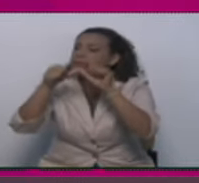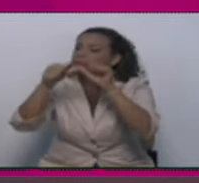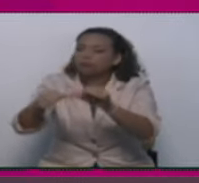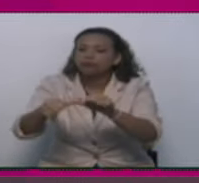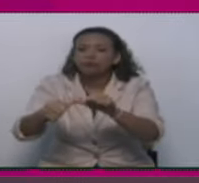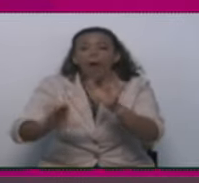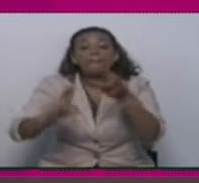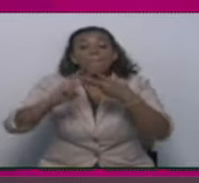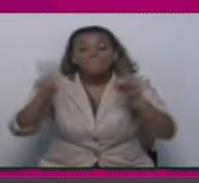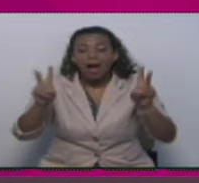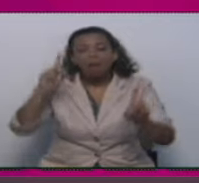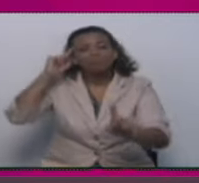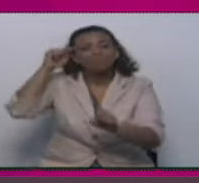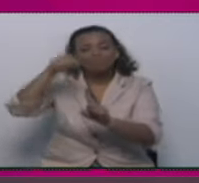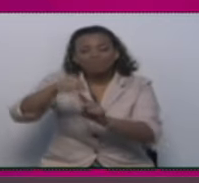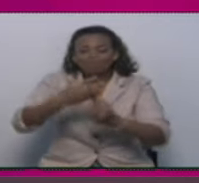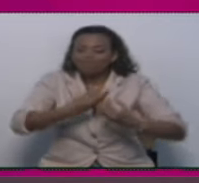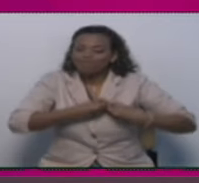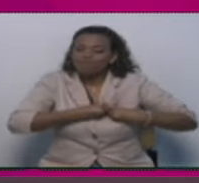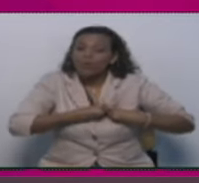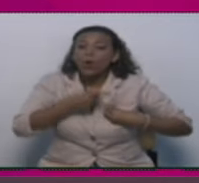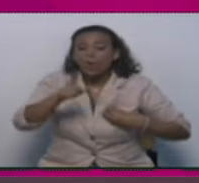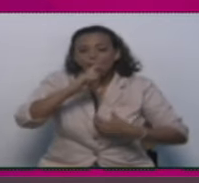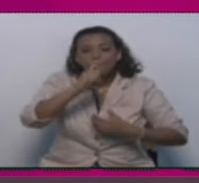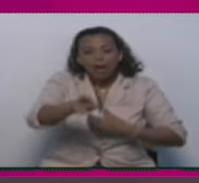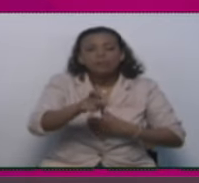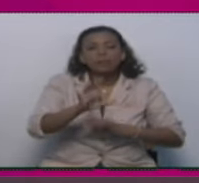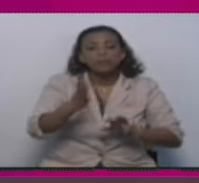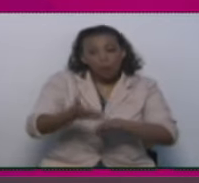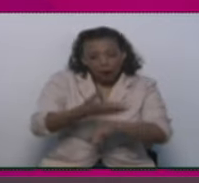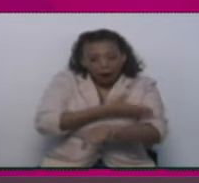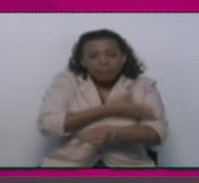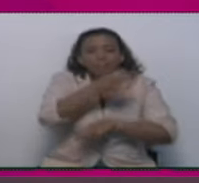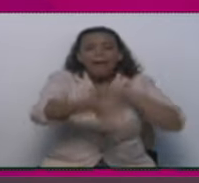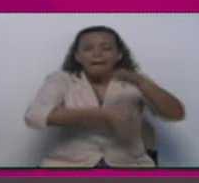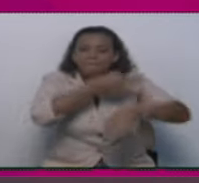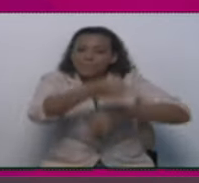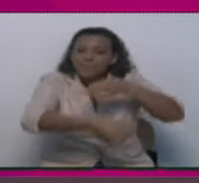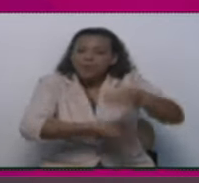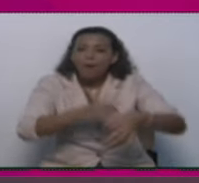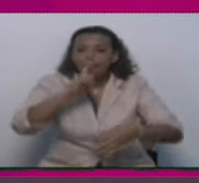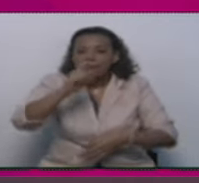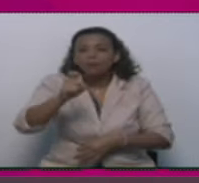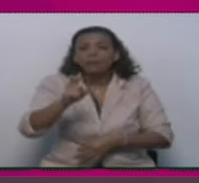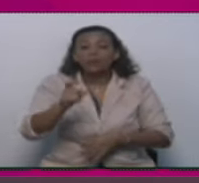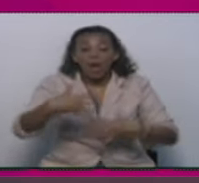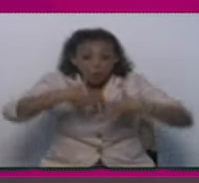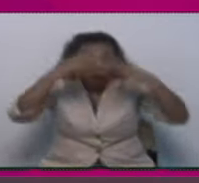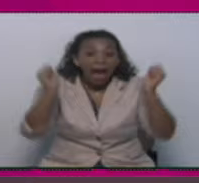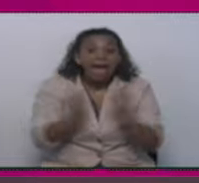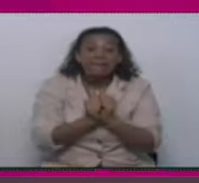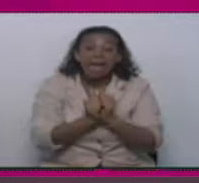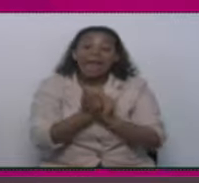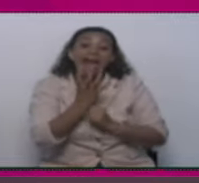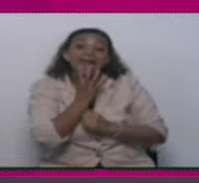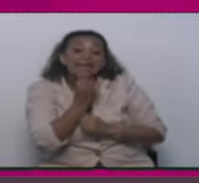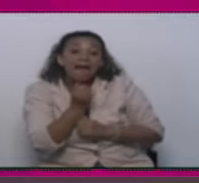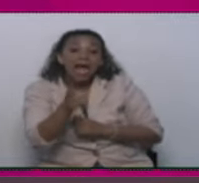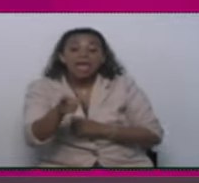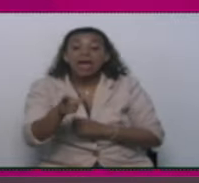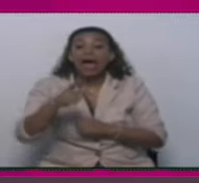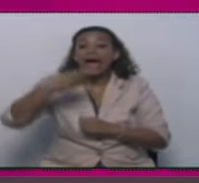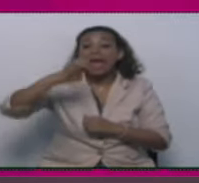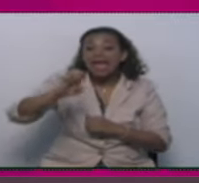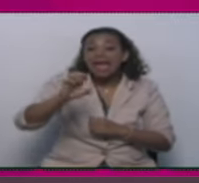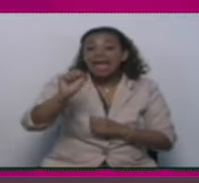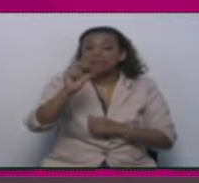de paz. Como señor presidente habló ahorita, hay una guerra entre Israel y Hezbollah. ¿Qué